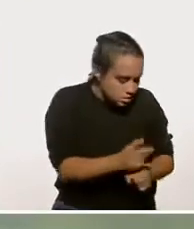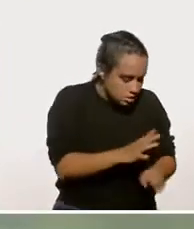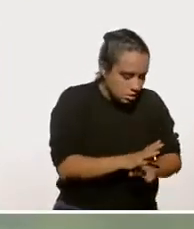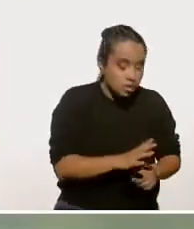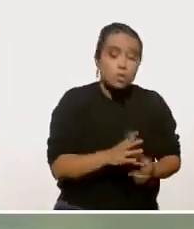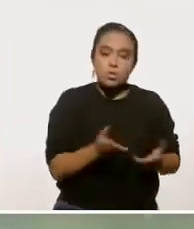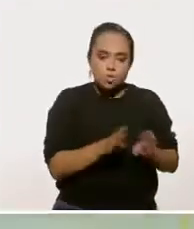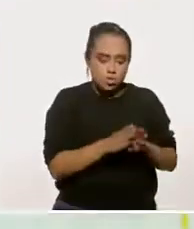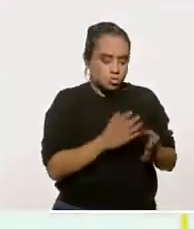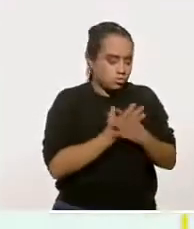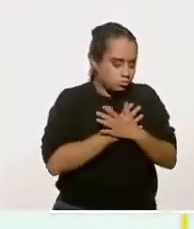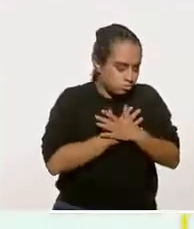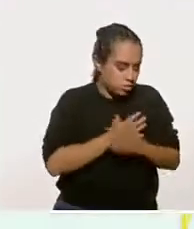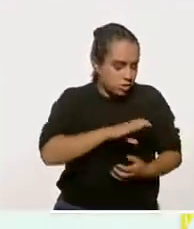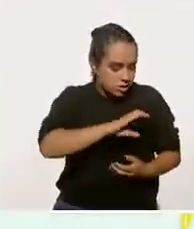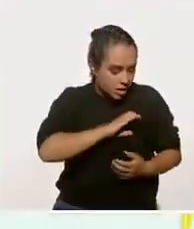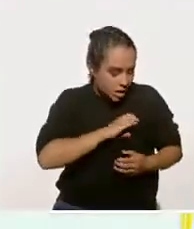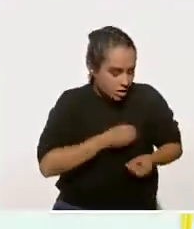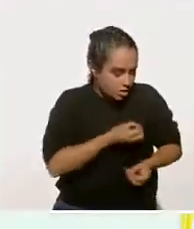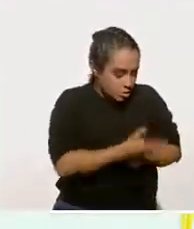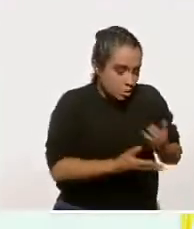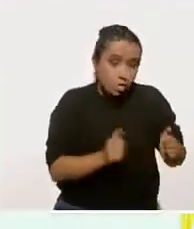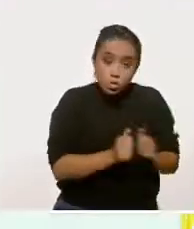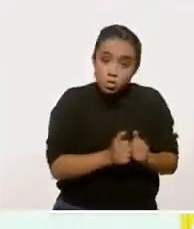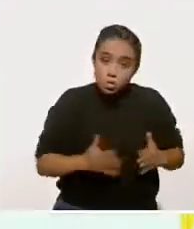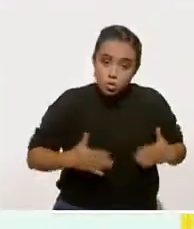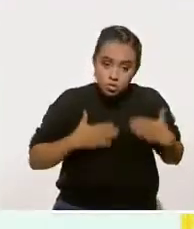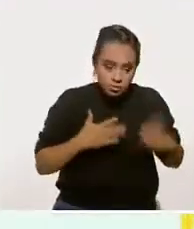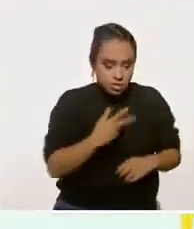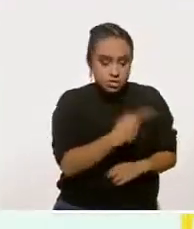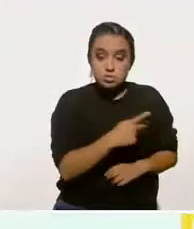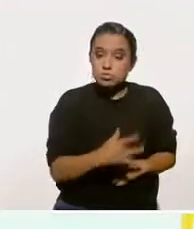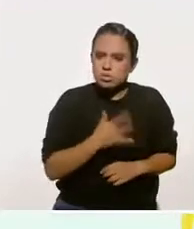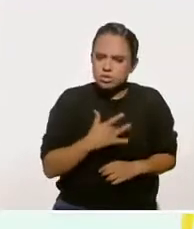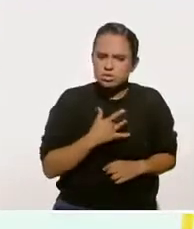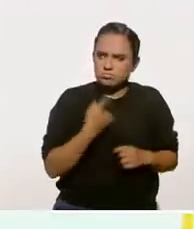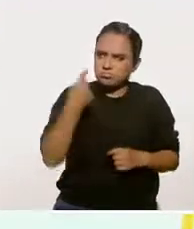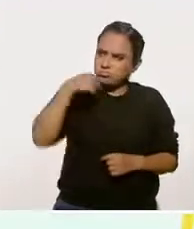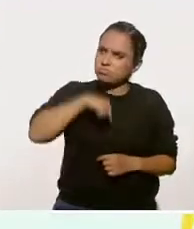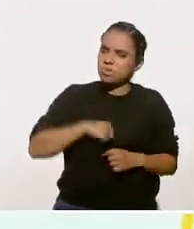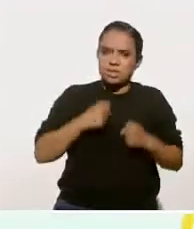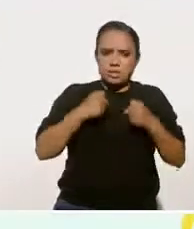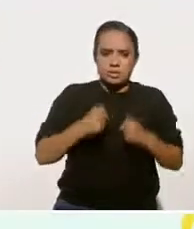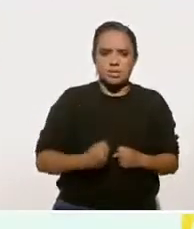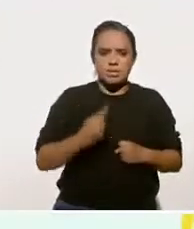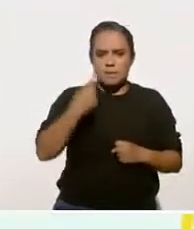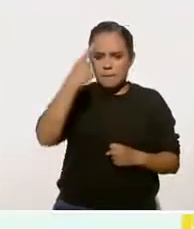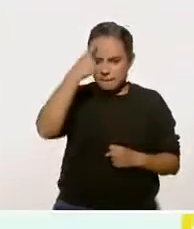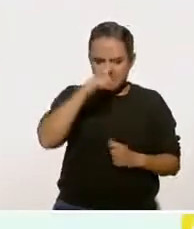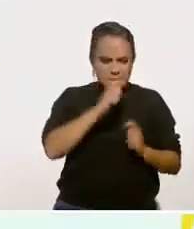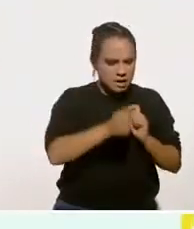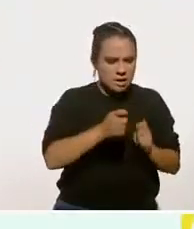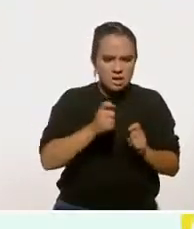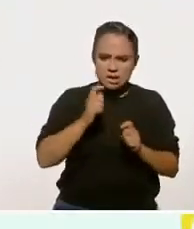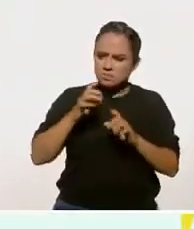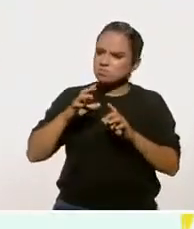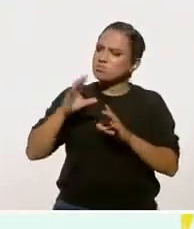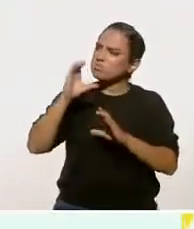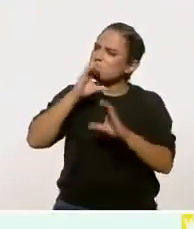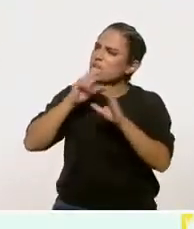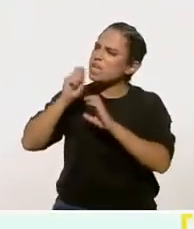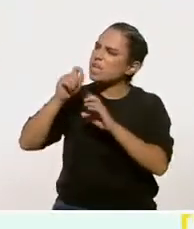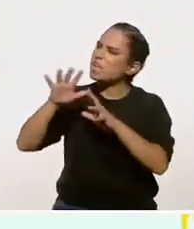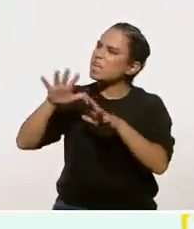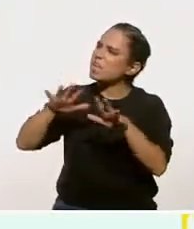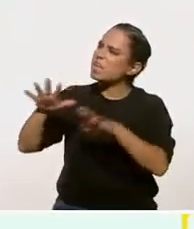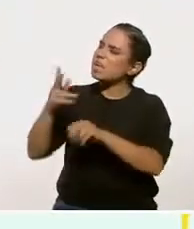una forma amorosa, en la que vamos dándoles seguridad para que puedan explorar y desarrollarse en el mundo, es